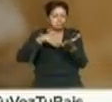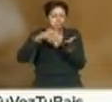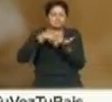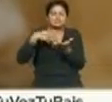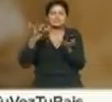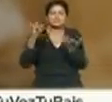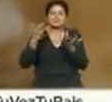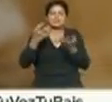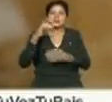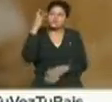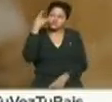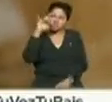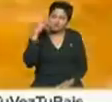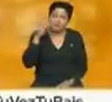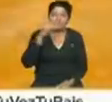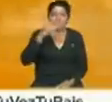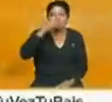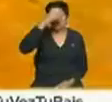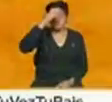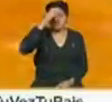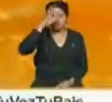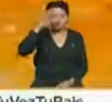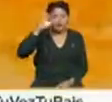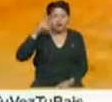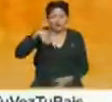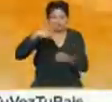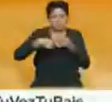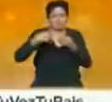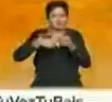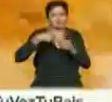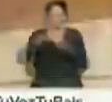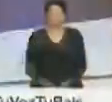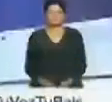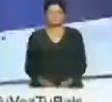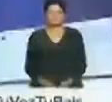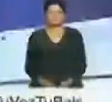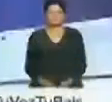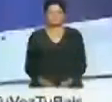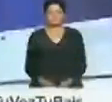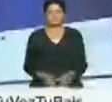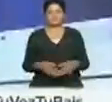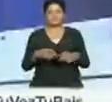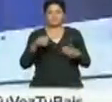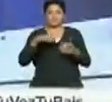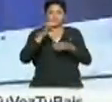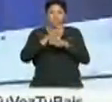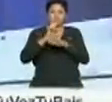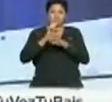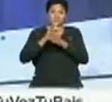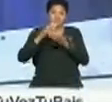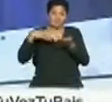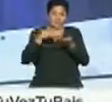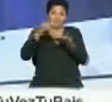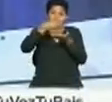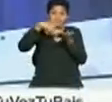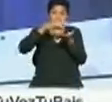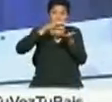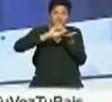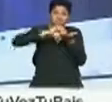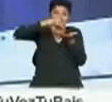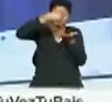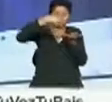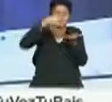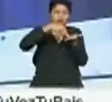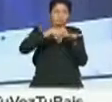Pichincha, Cotopaxi e Imbabura. Carolina Díaz, Noticiero Ciudadano. La marca sectorial Atún del Ecuador será el